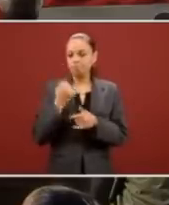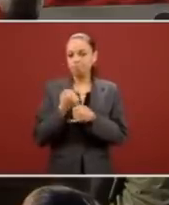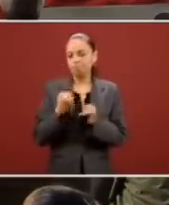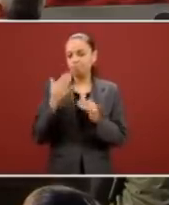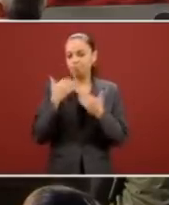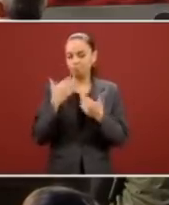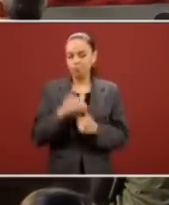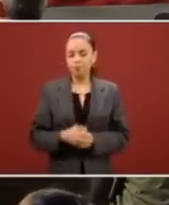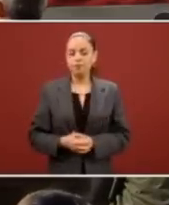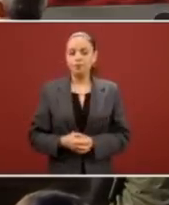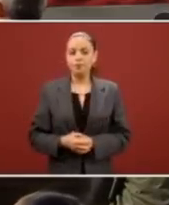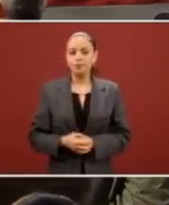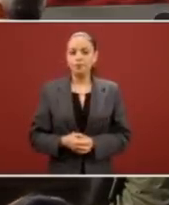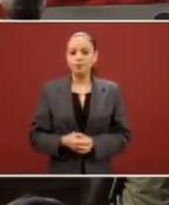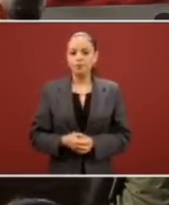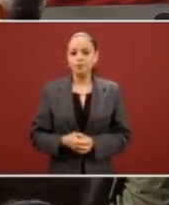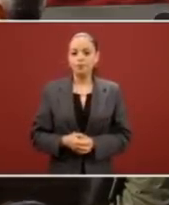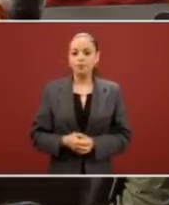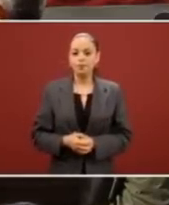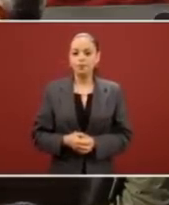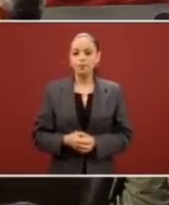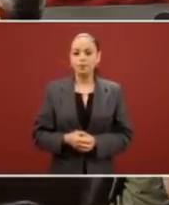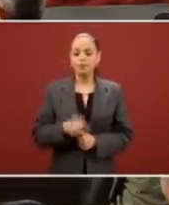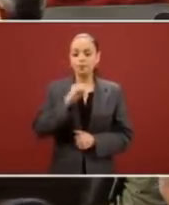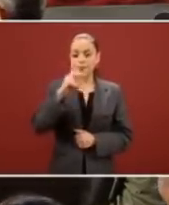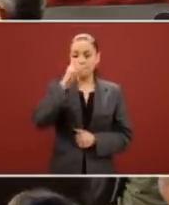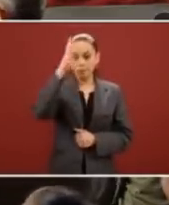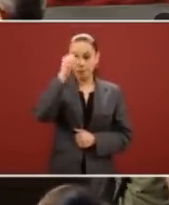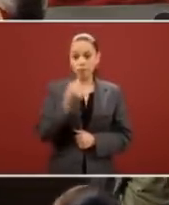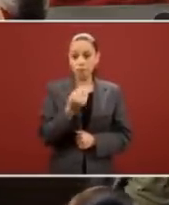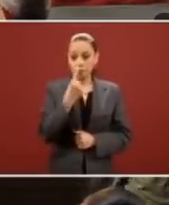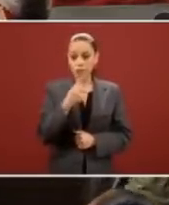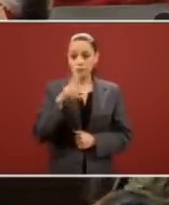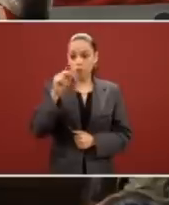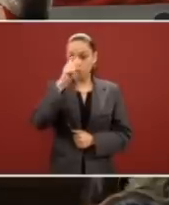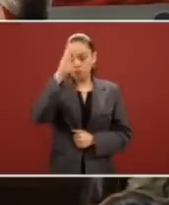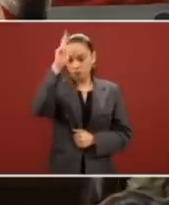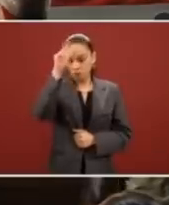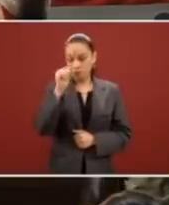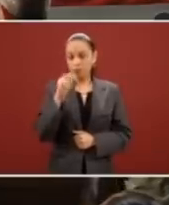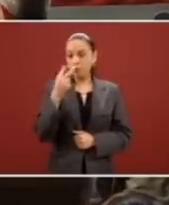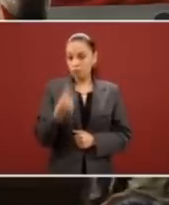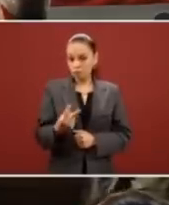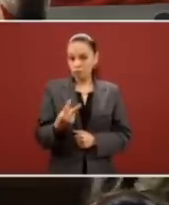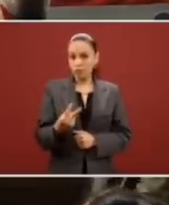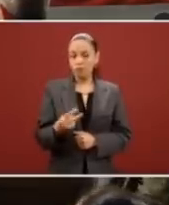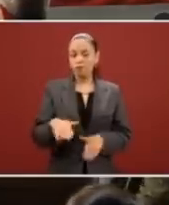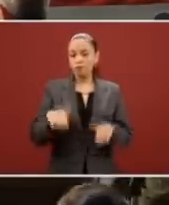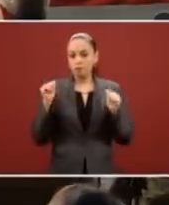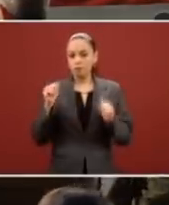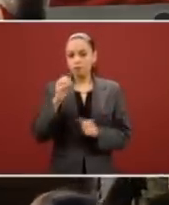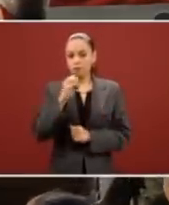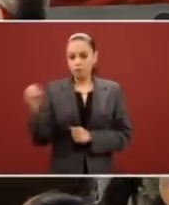A favor 1, en contra 2, abstención 0. Total,